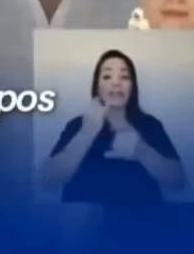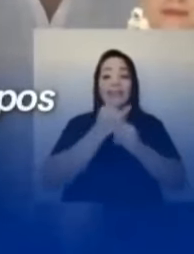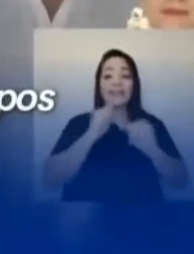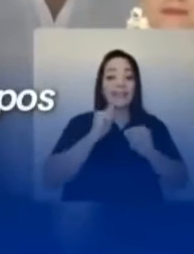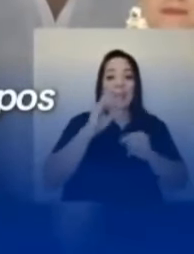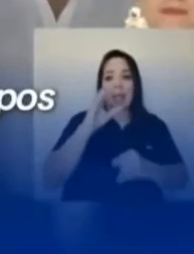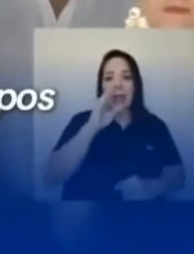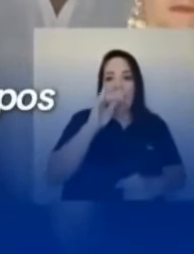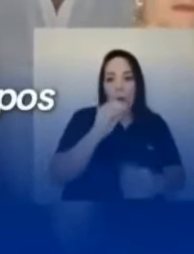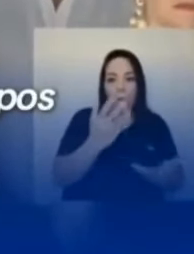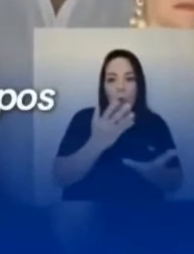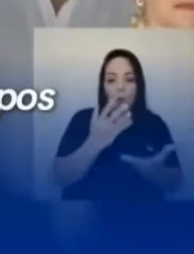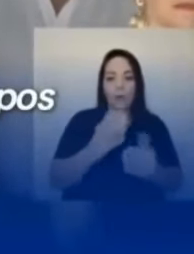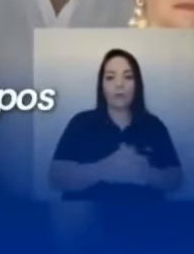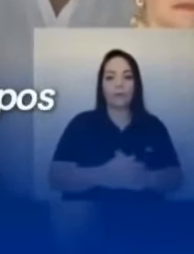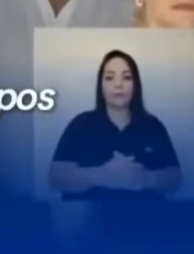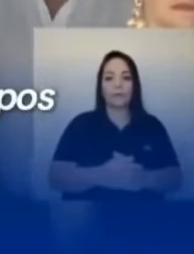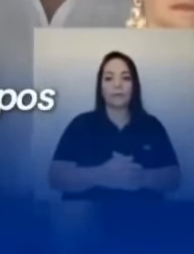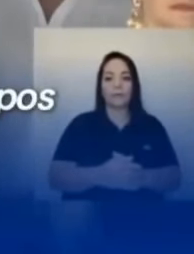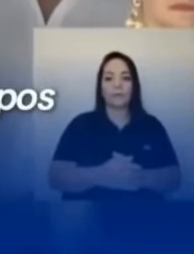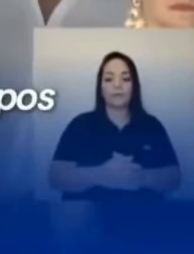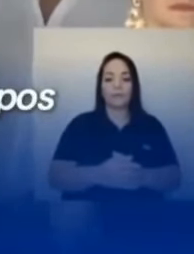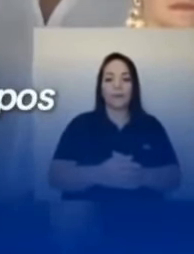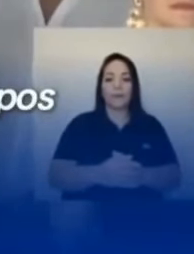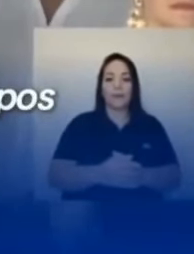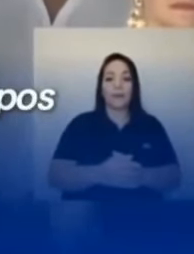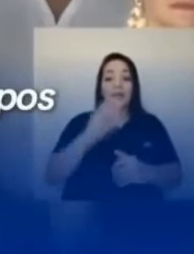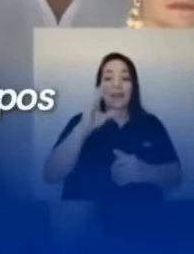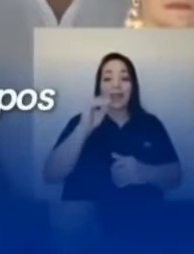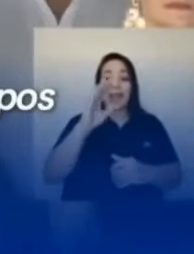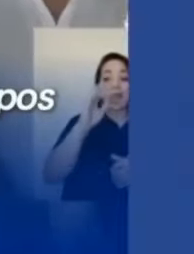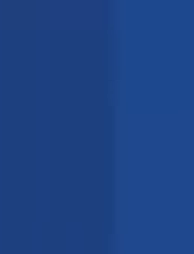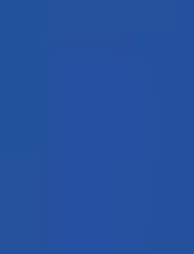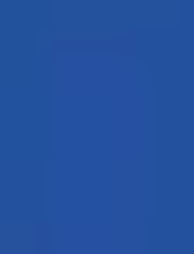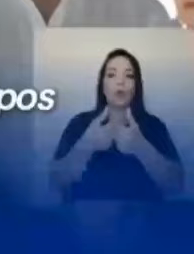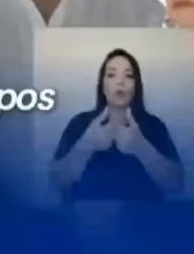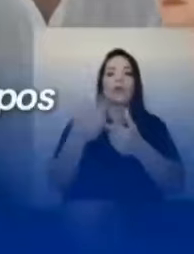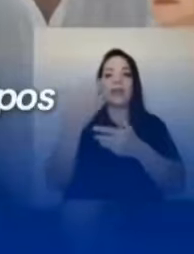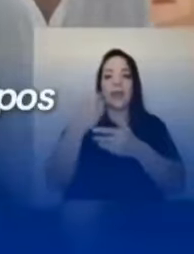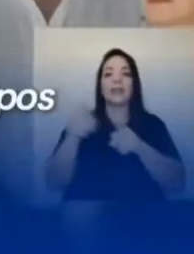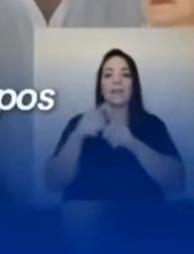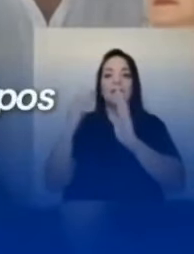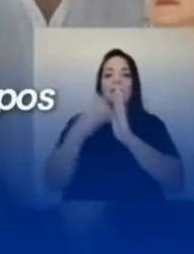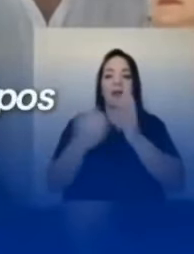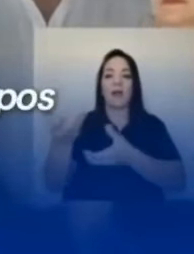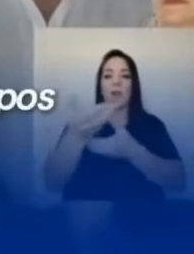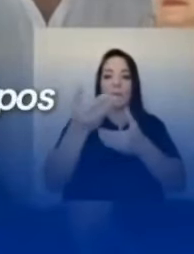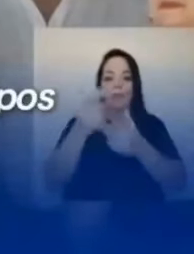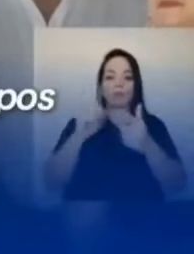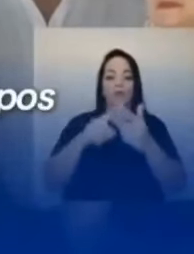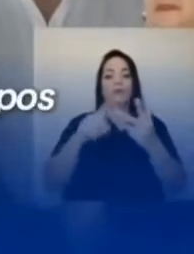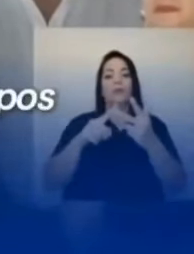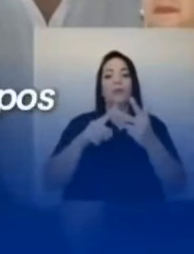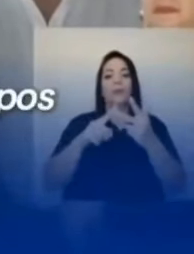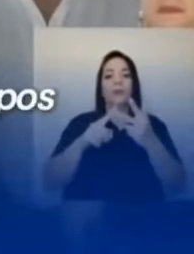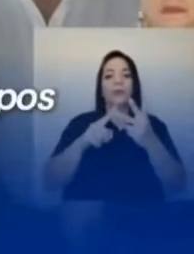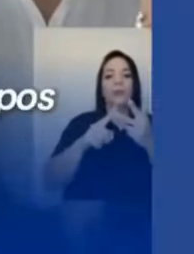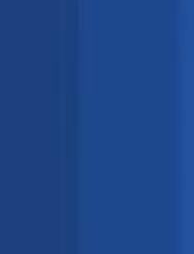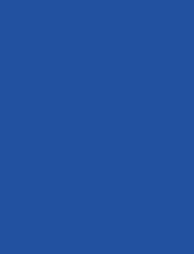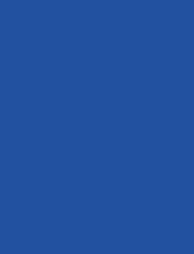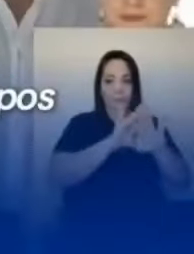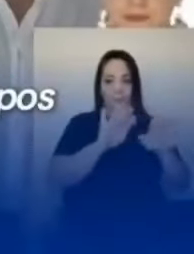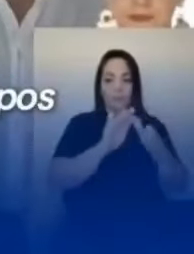se podría hacer con el cacao que hay sería un agua chacha. Anda el sector vivienda diciendo ¿por qué no más